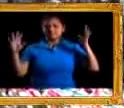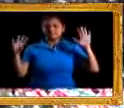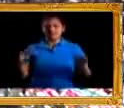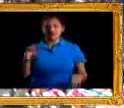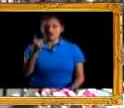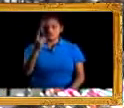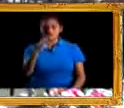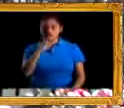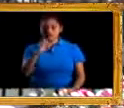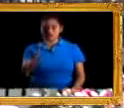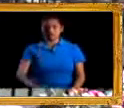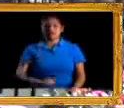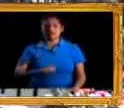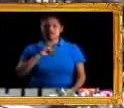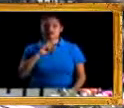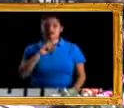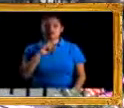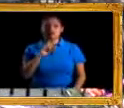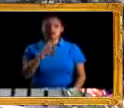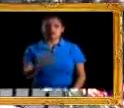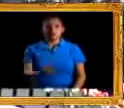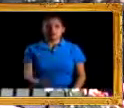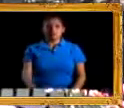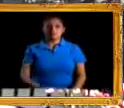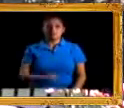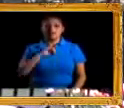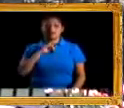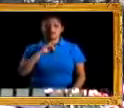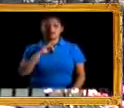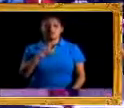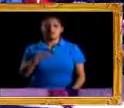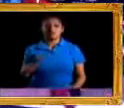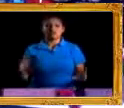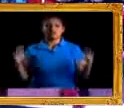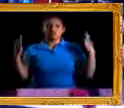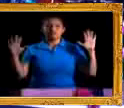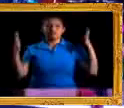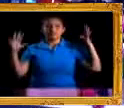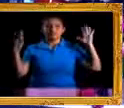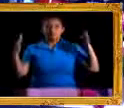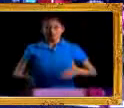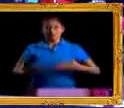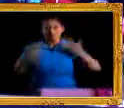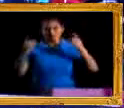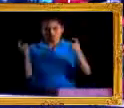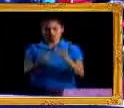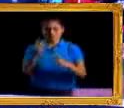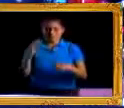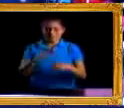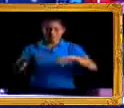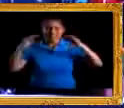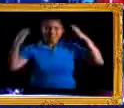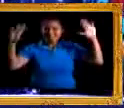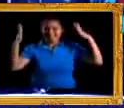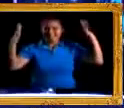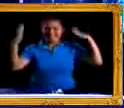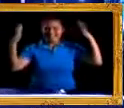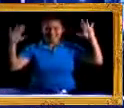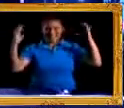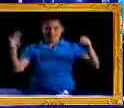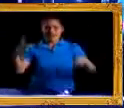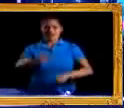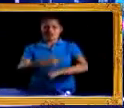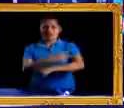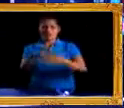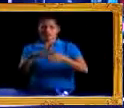digno, al que es digno. Hágalo con más gozo, con más alegría, al Cordero de Dios, al Cordero